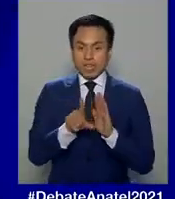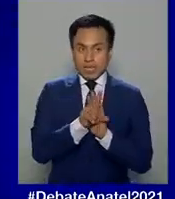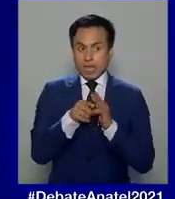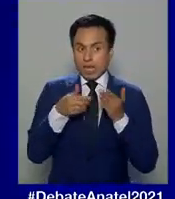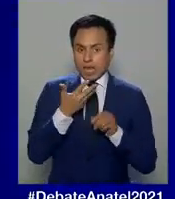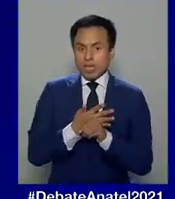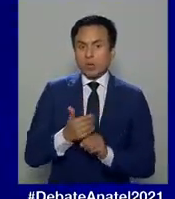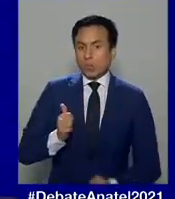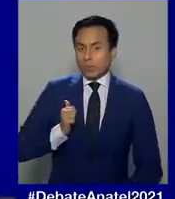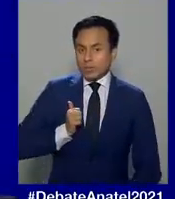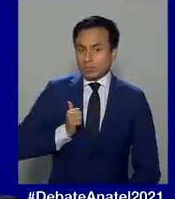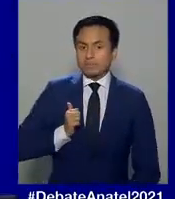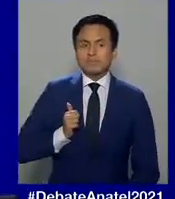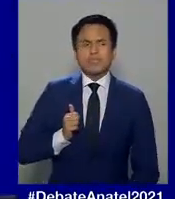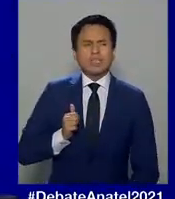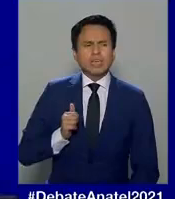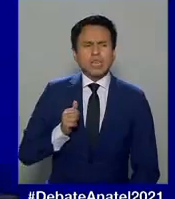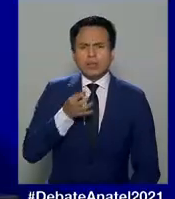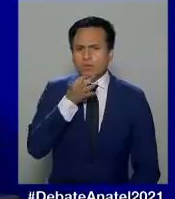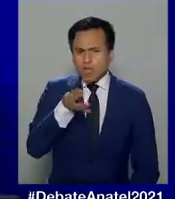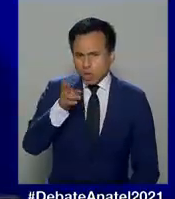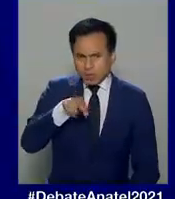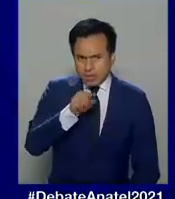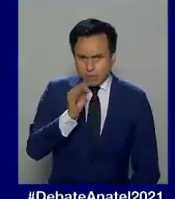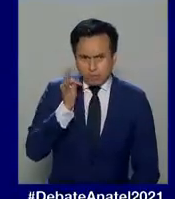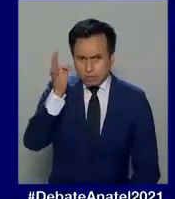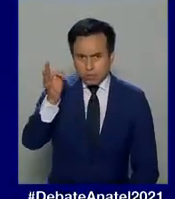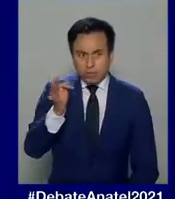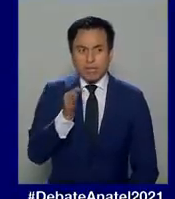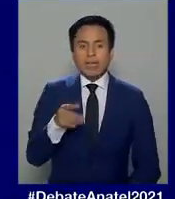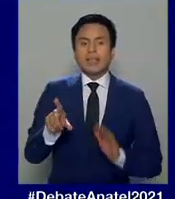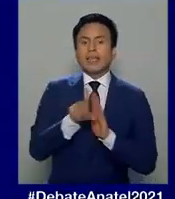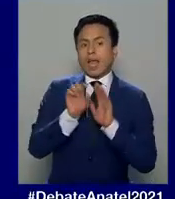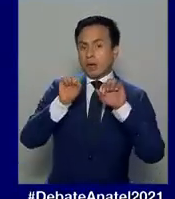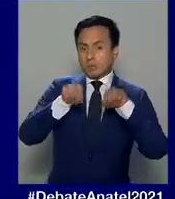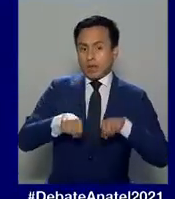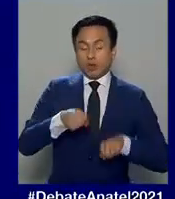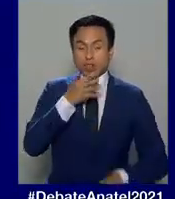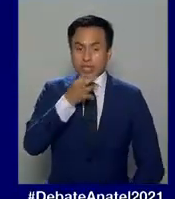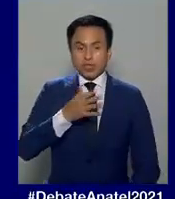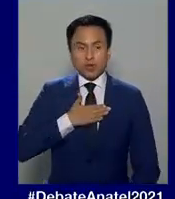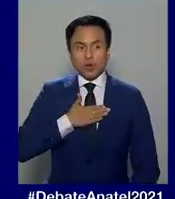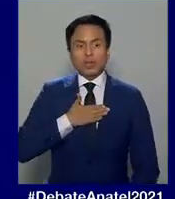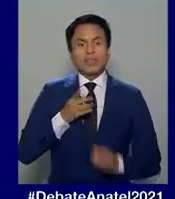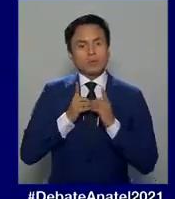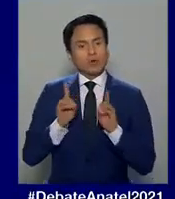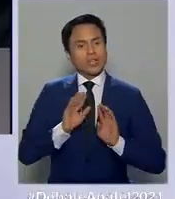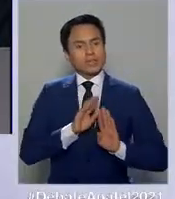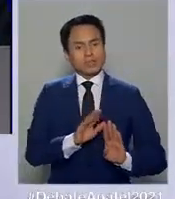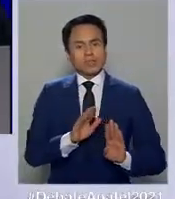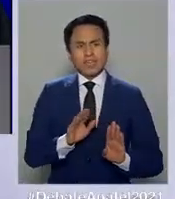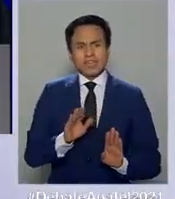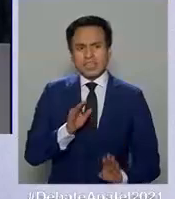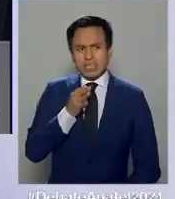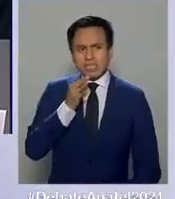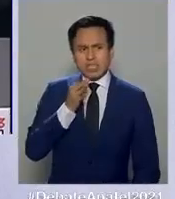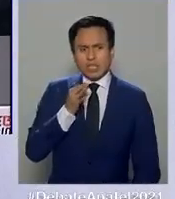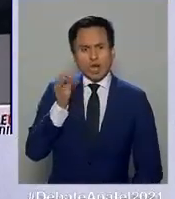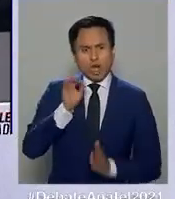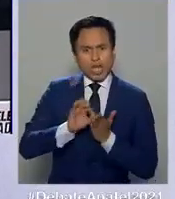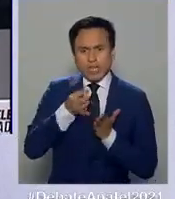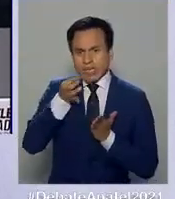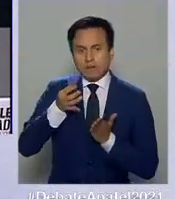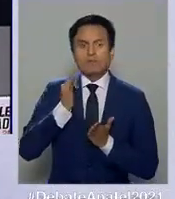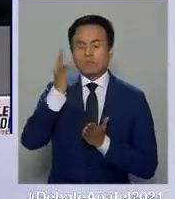debe cumplirse. No repetiría. Hoy día hay una ley que está aprobada y como yo he dicho, soy un demócrata. No volvería a escribir eso. No